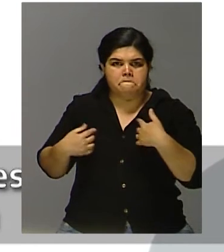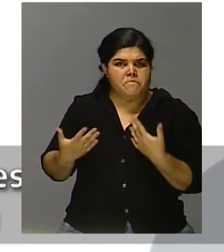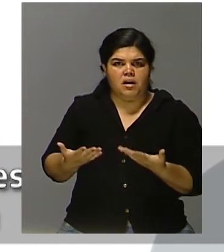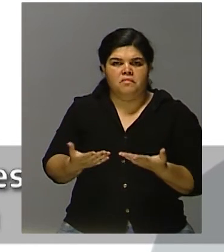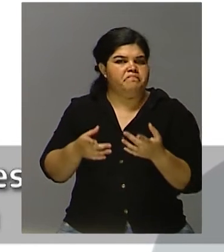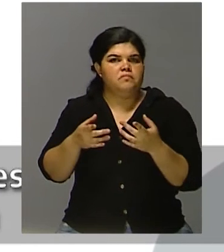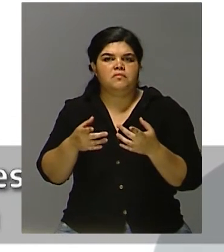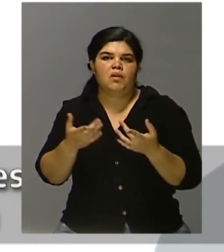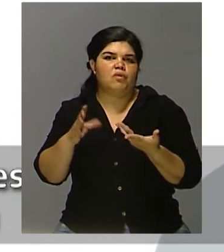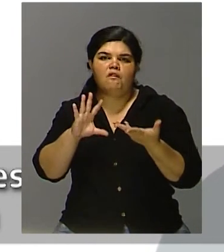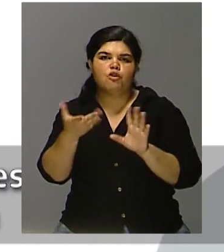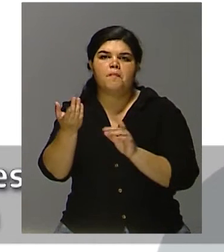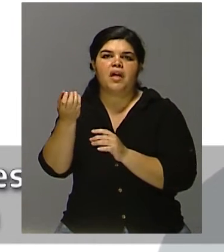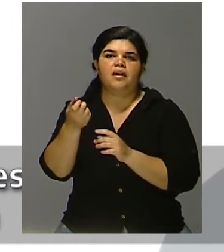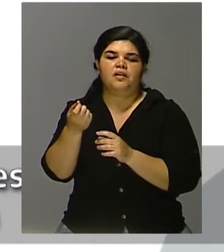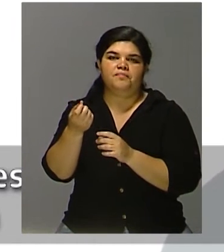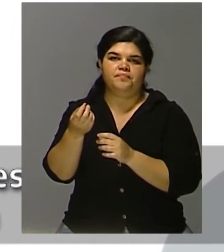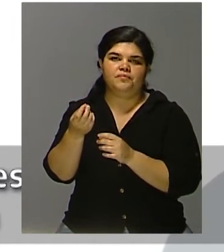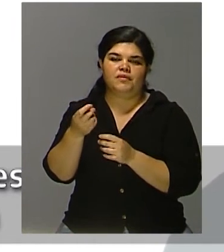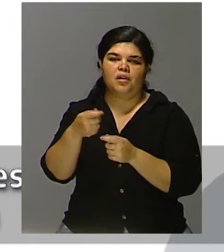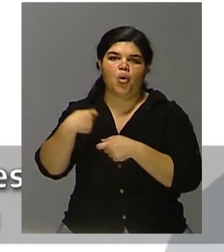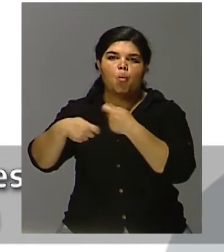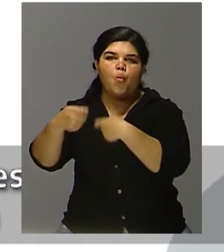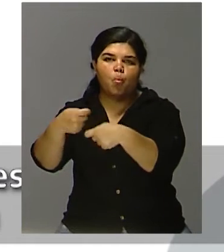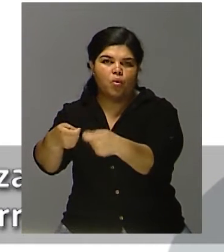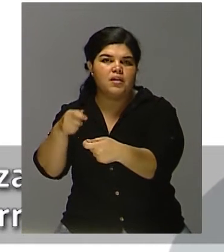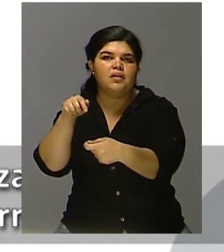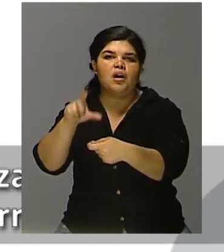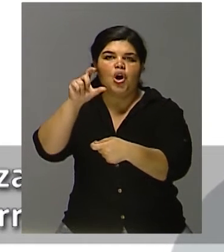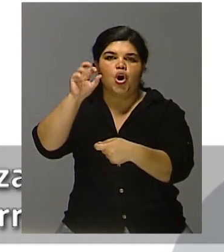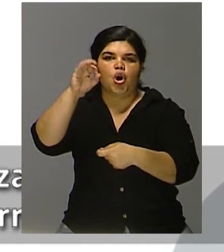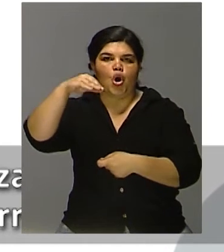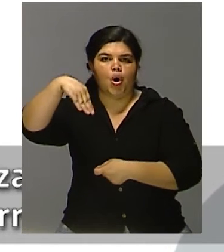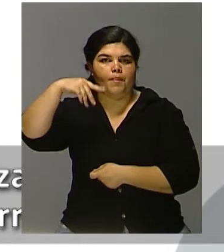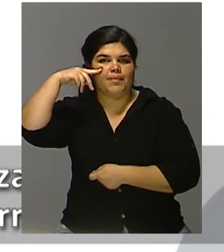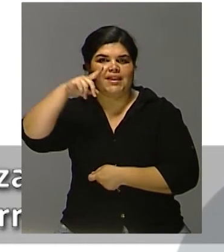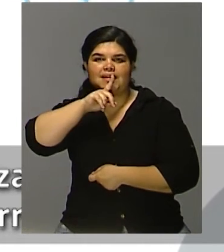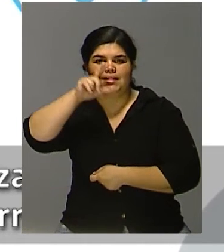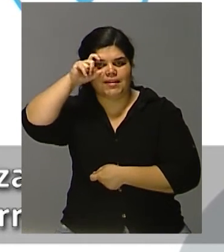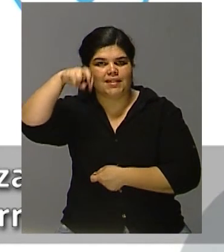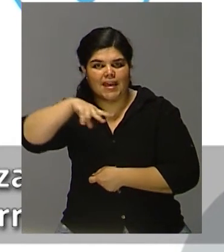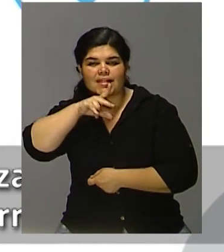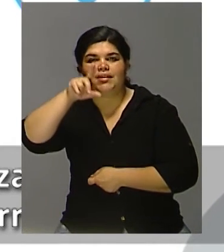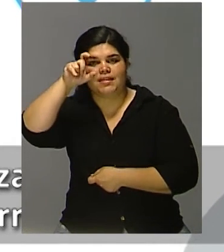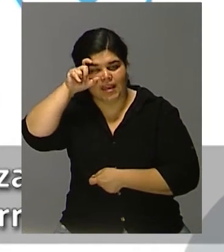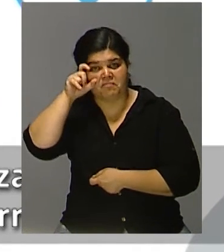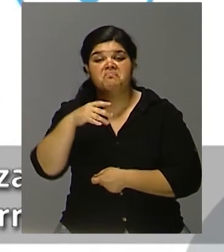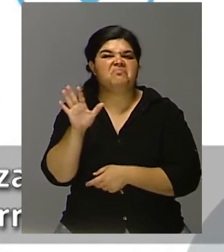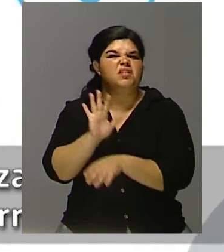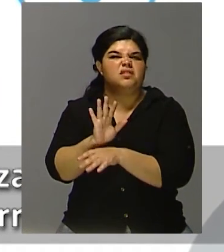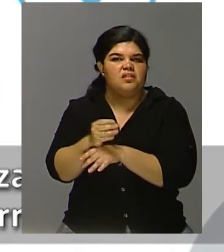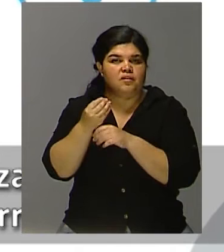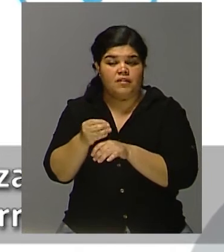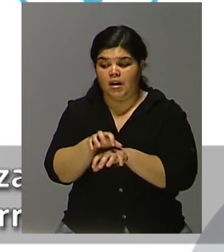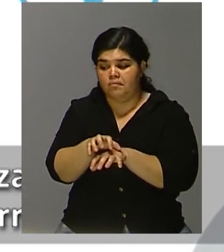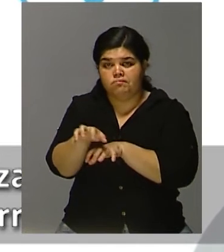llama una cuenta comitente, que en forma muy simple, una cuenta comitente es aquella cuenta que la abrimos en los brokers tradicionales, en las ALIC,